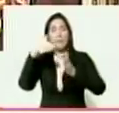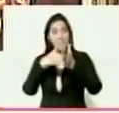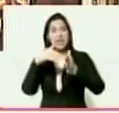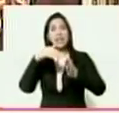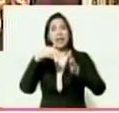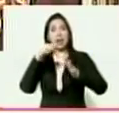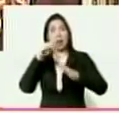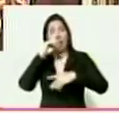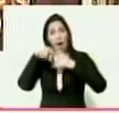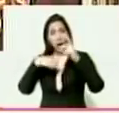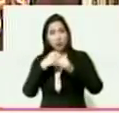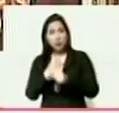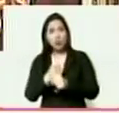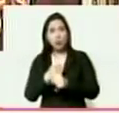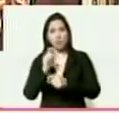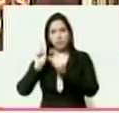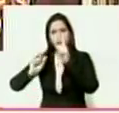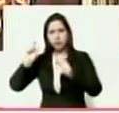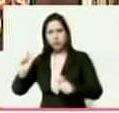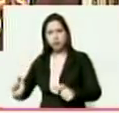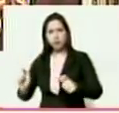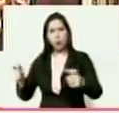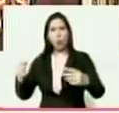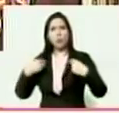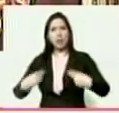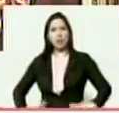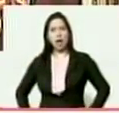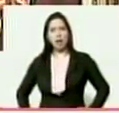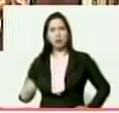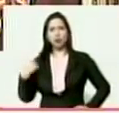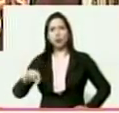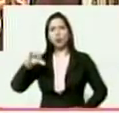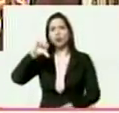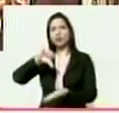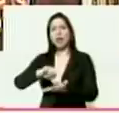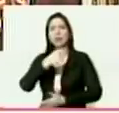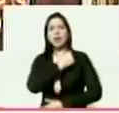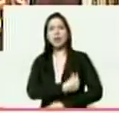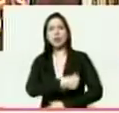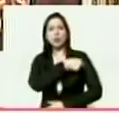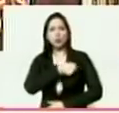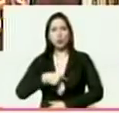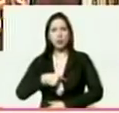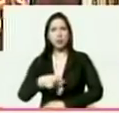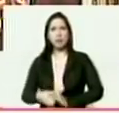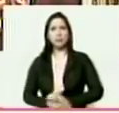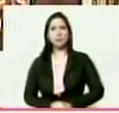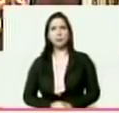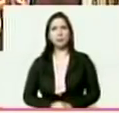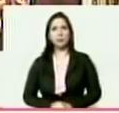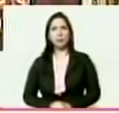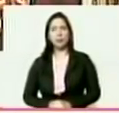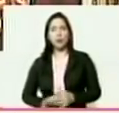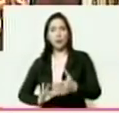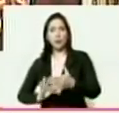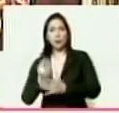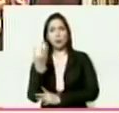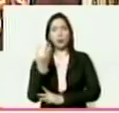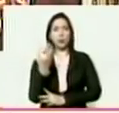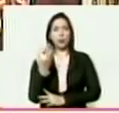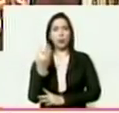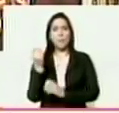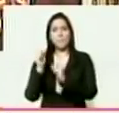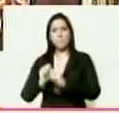humanidad tuvo su sede en Ginebra. Fue el precursor de la Organización de Naciones